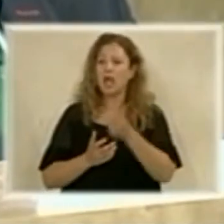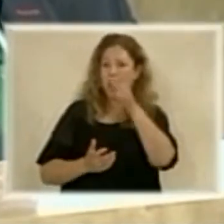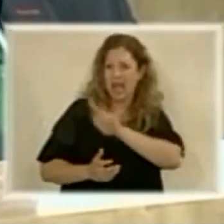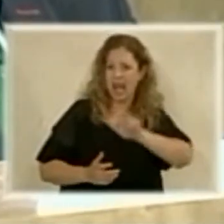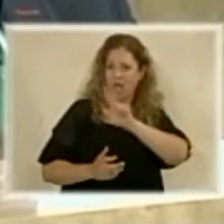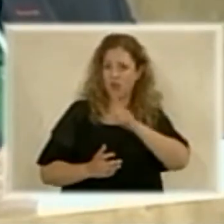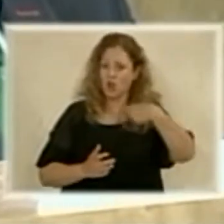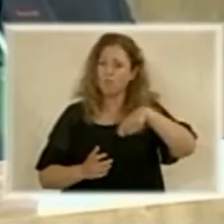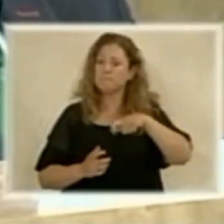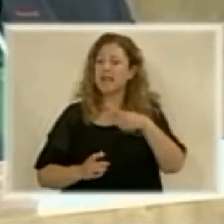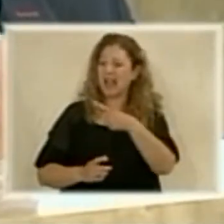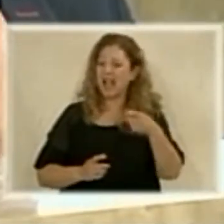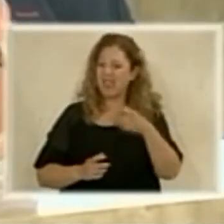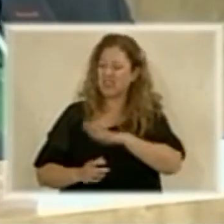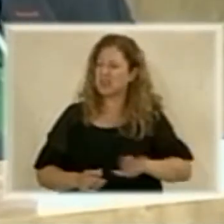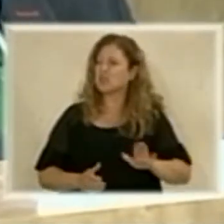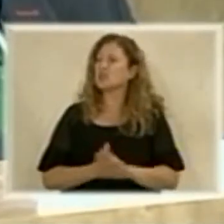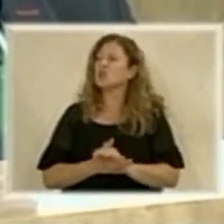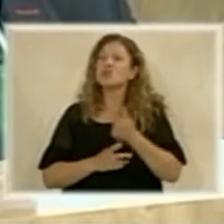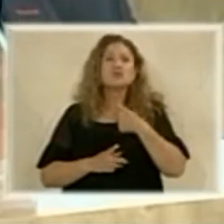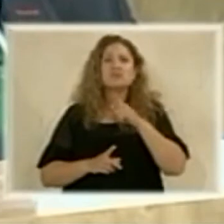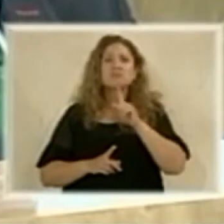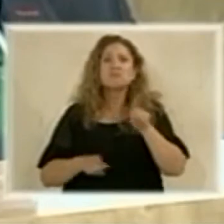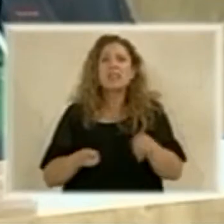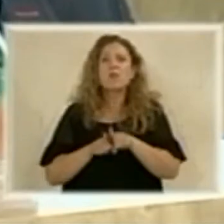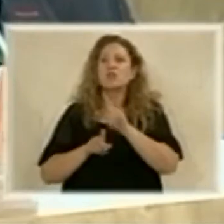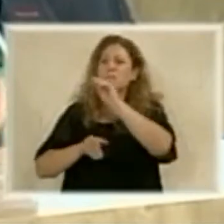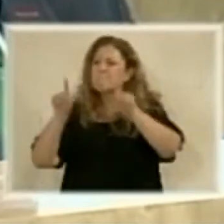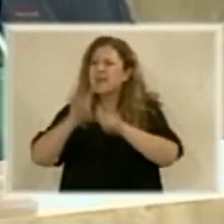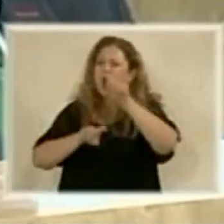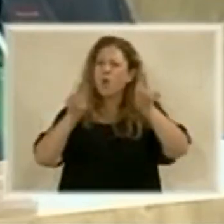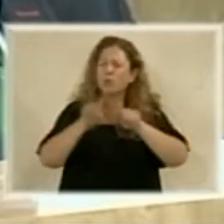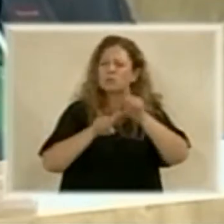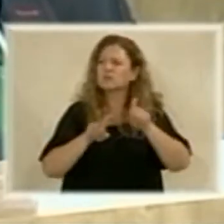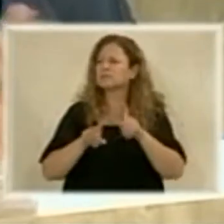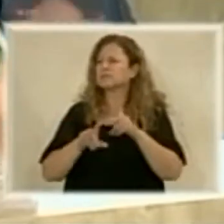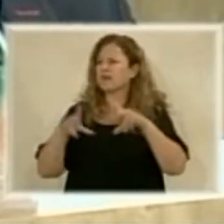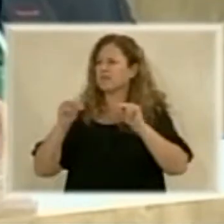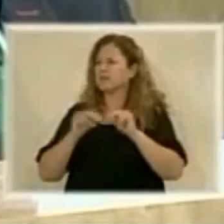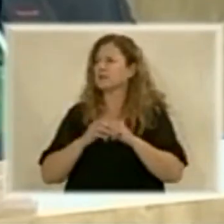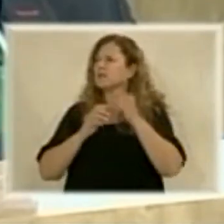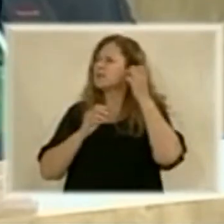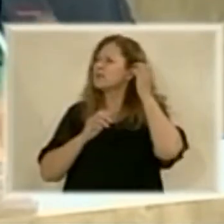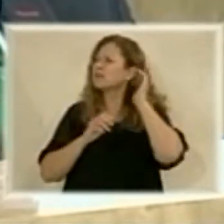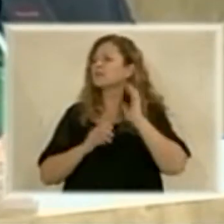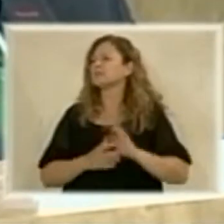verdad, yo no le he preguntado a ninguno de los miembros de la Junta Directiva ni a ningún presidente de ninguna ciudad. Vaya terminando, señor Ortega. Sí, alcalde, un